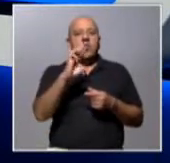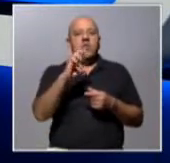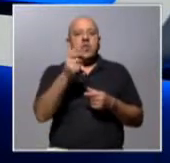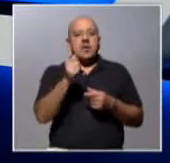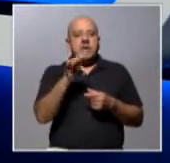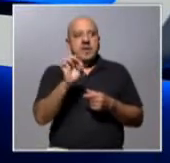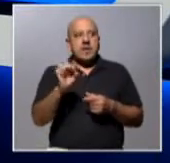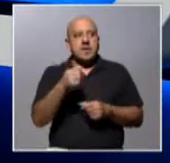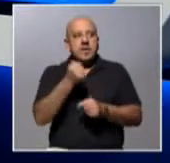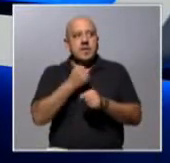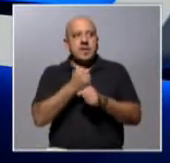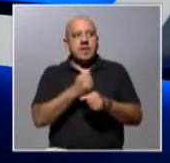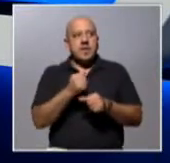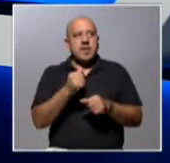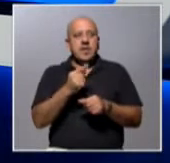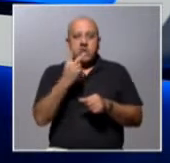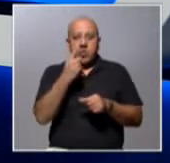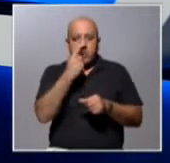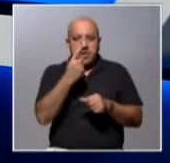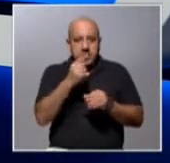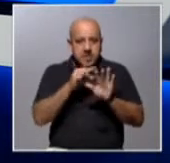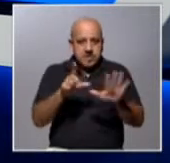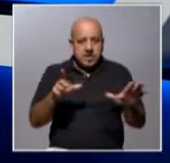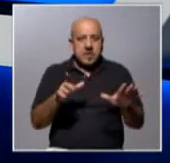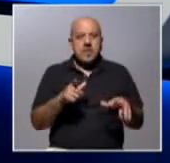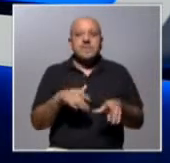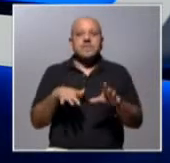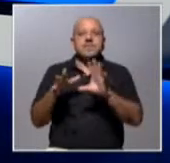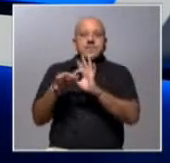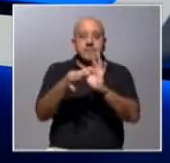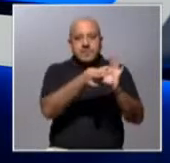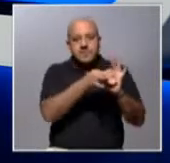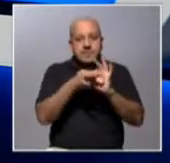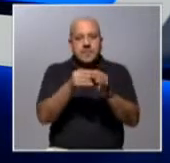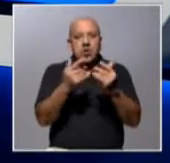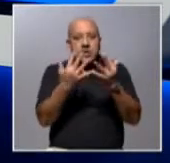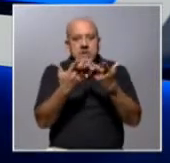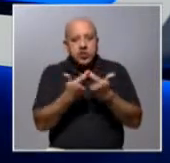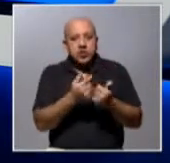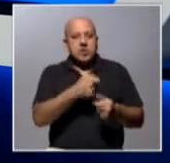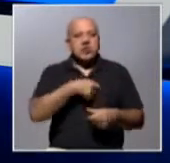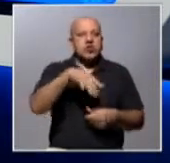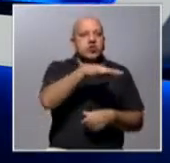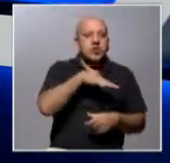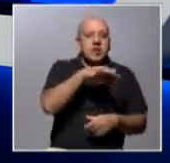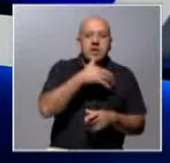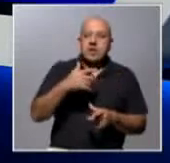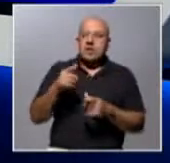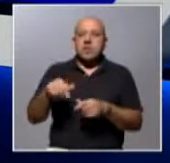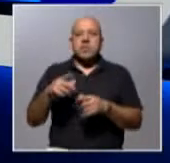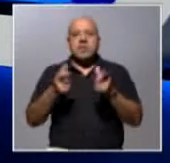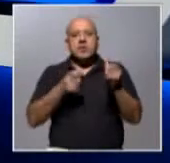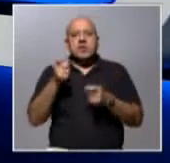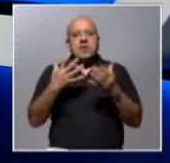desde 2017, conectando organizaciones sociales y ambientales con personas que quieran hacer